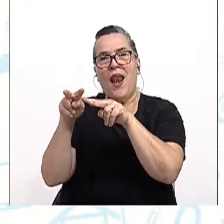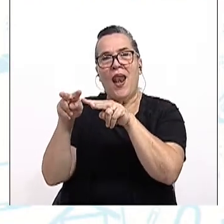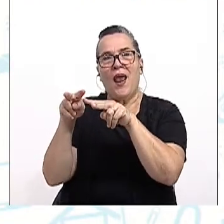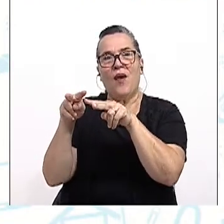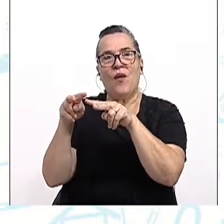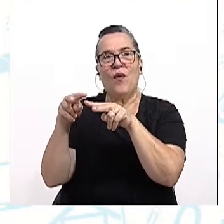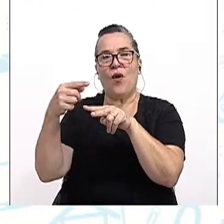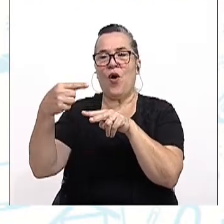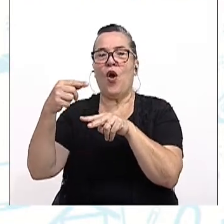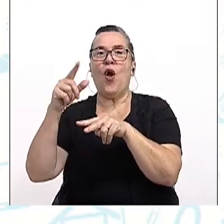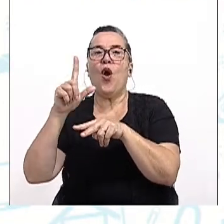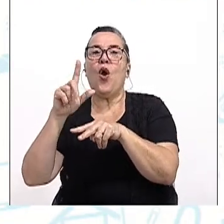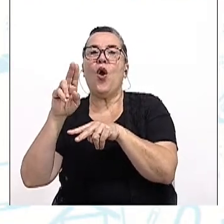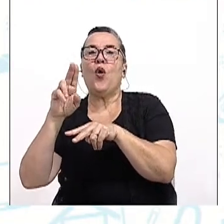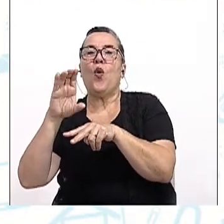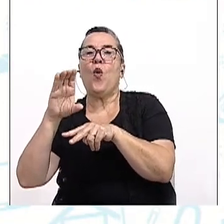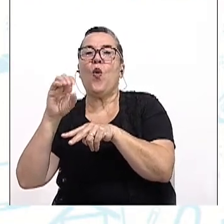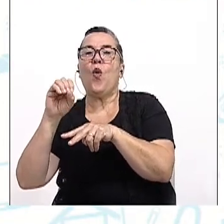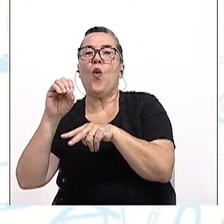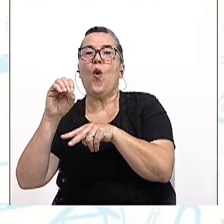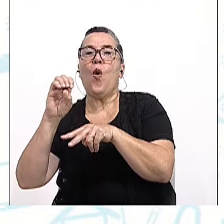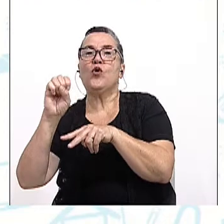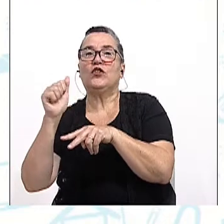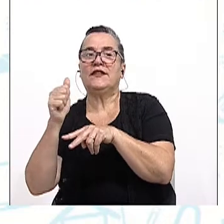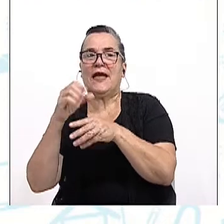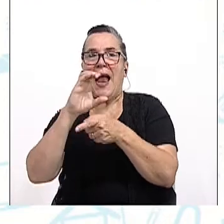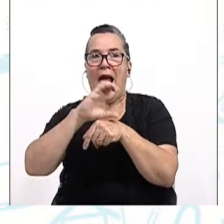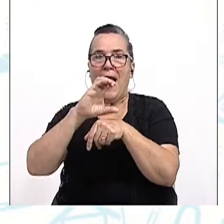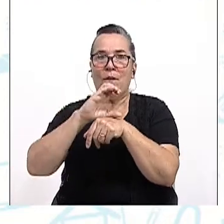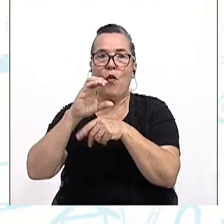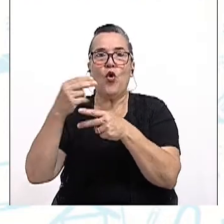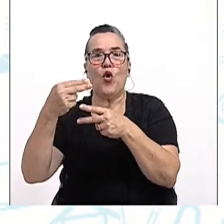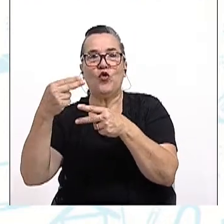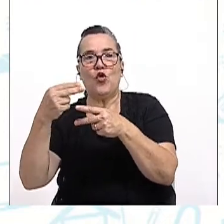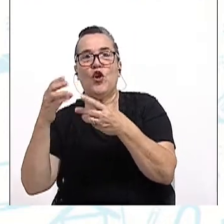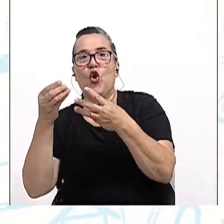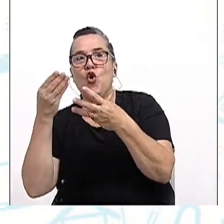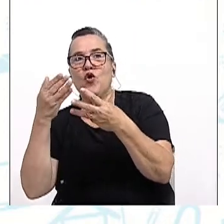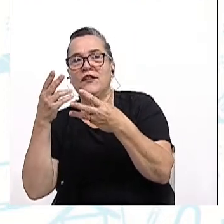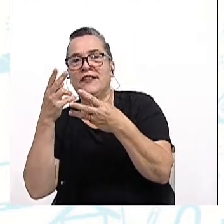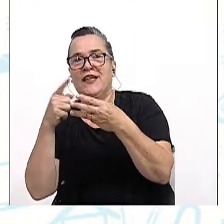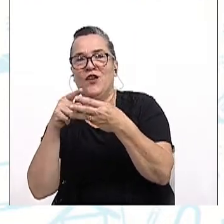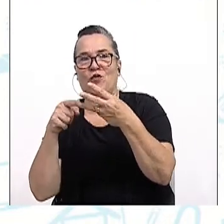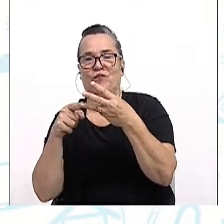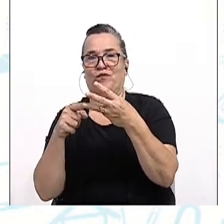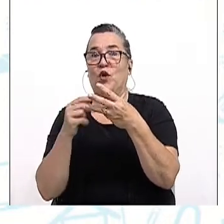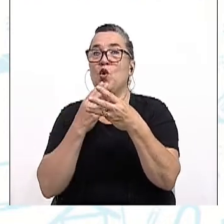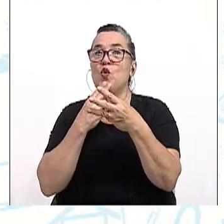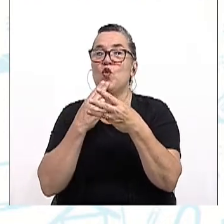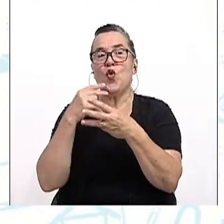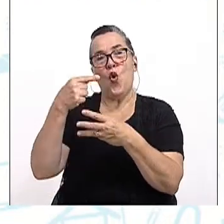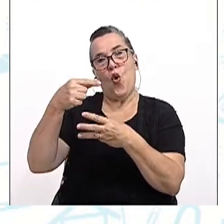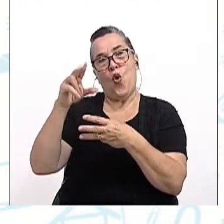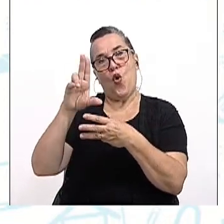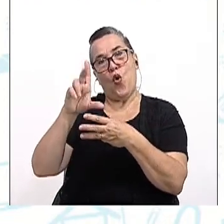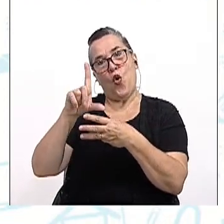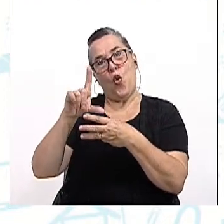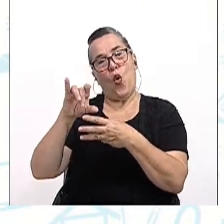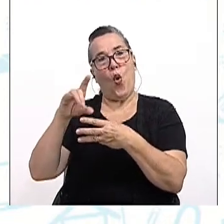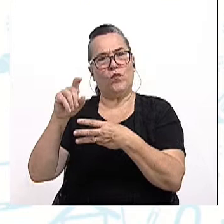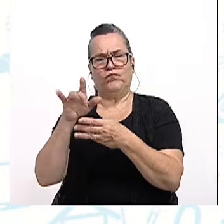de glucosa, formada por carbono, hidrógeno y oxígeno. Por lo tanto, estas